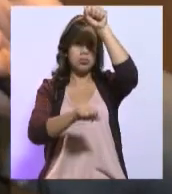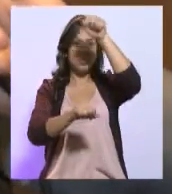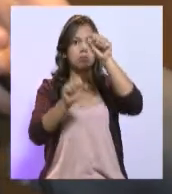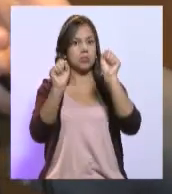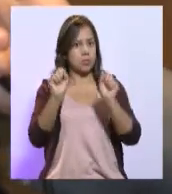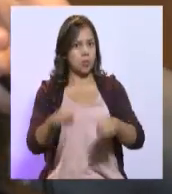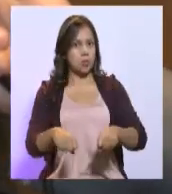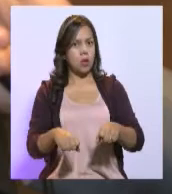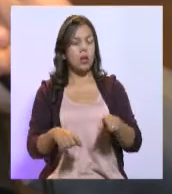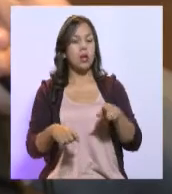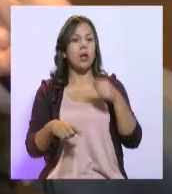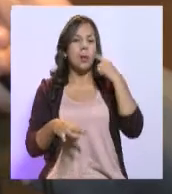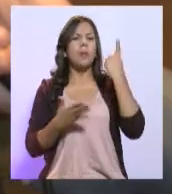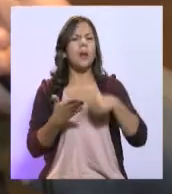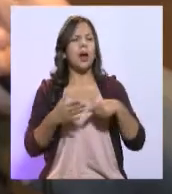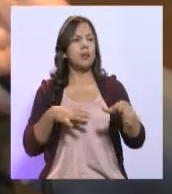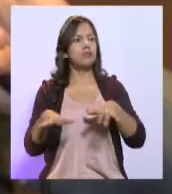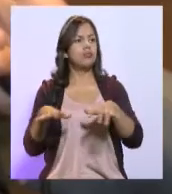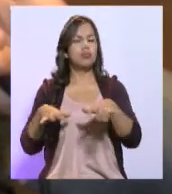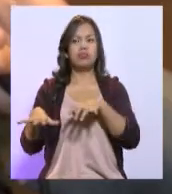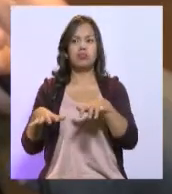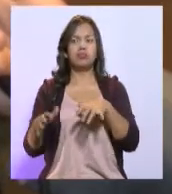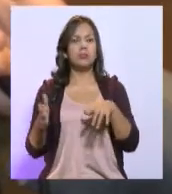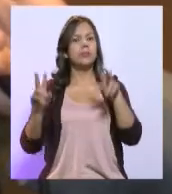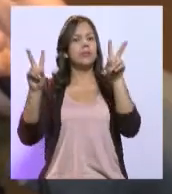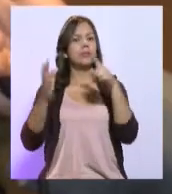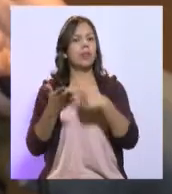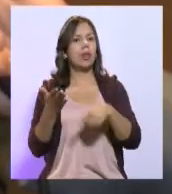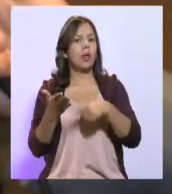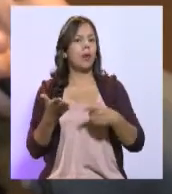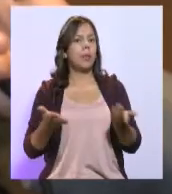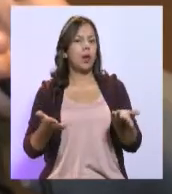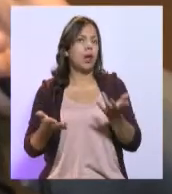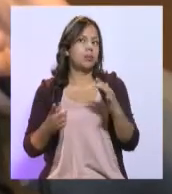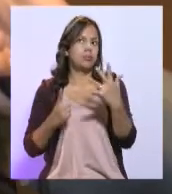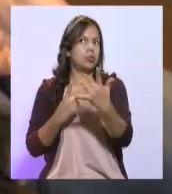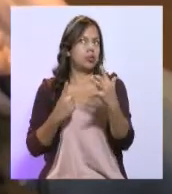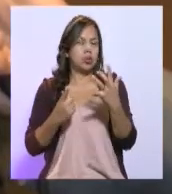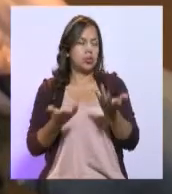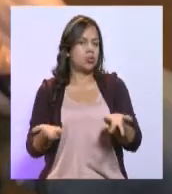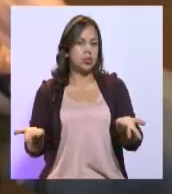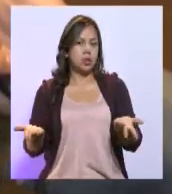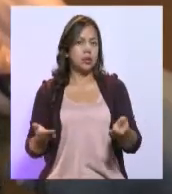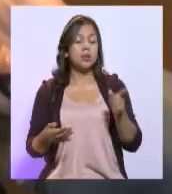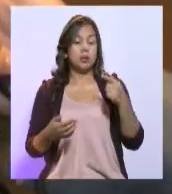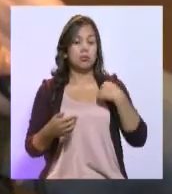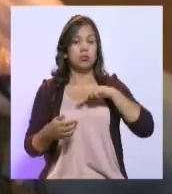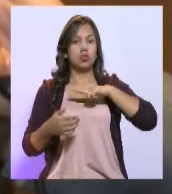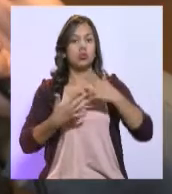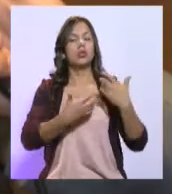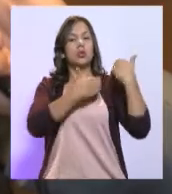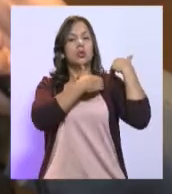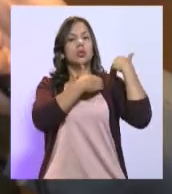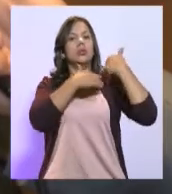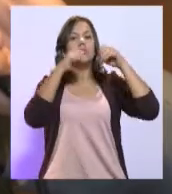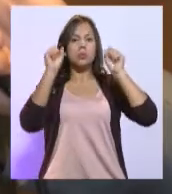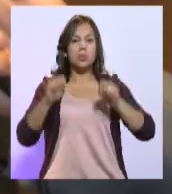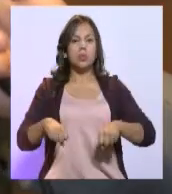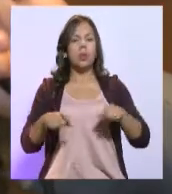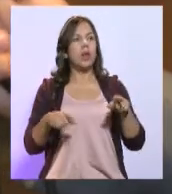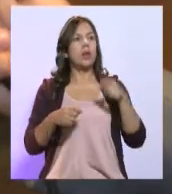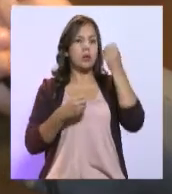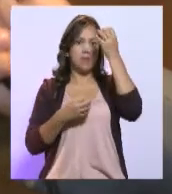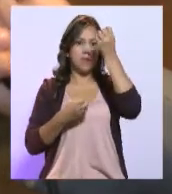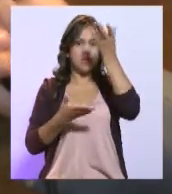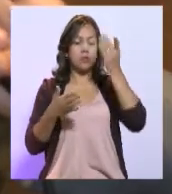acá para saber qué acciones tomaron frente a estas circunstancias. Y sin lugar a dudas, también es nuestra competencia solicitar la información de